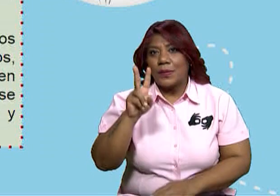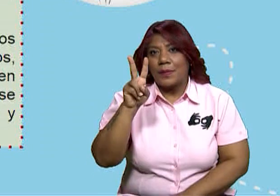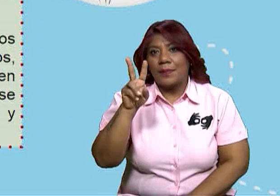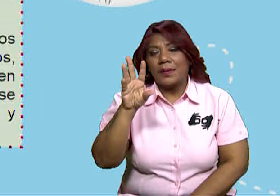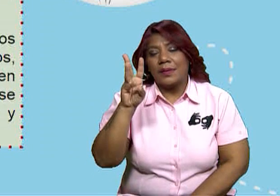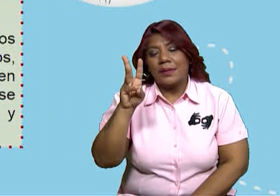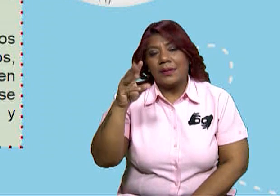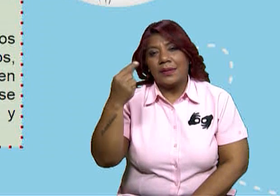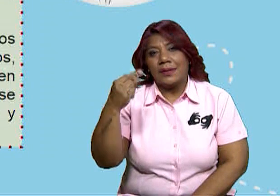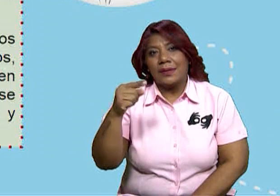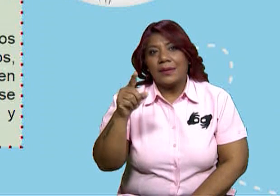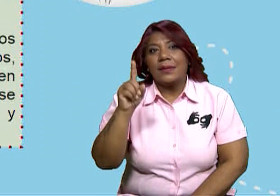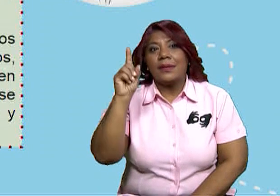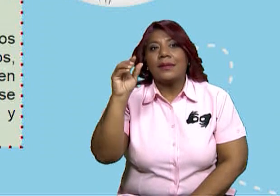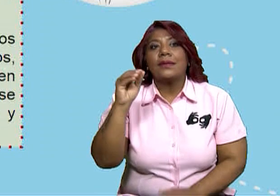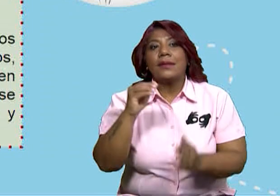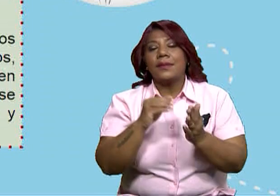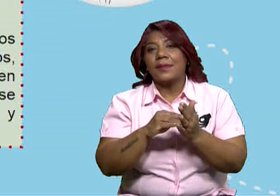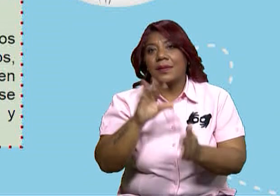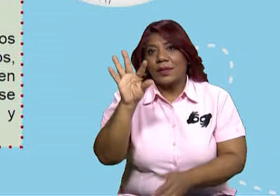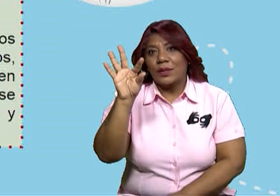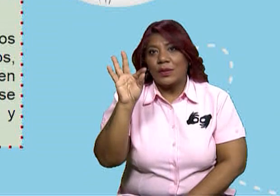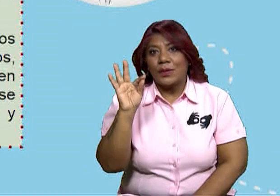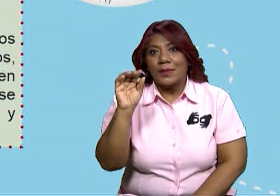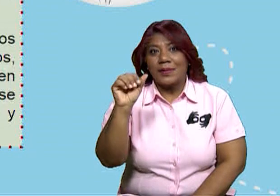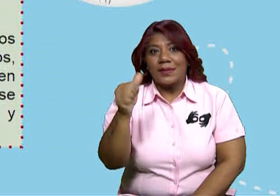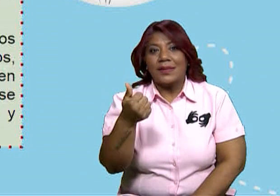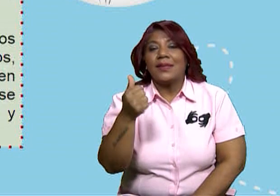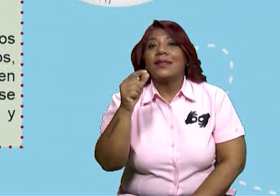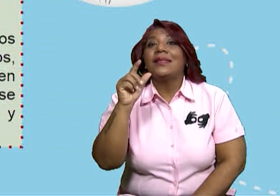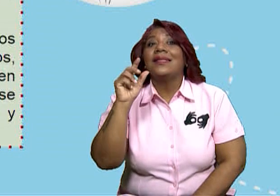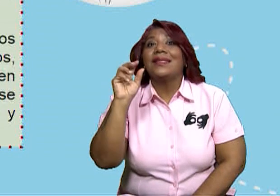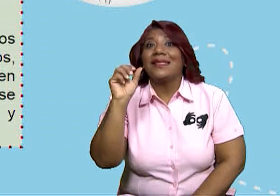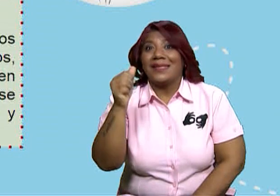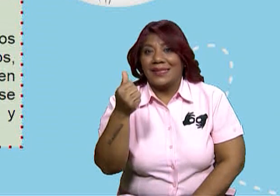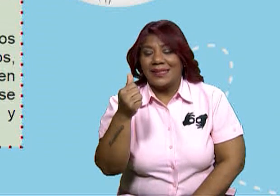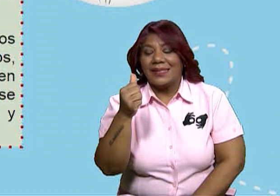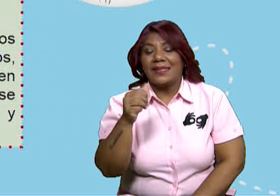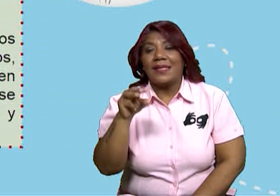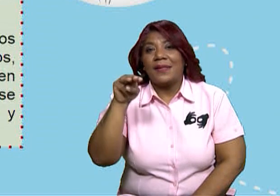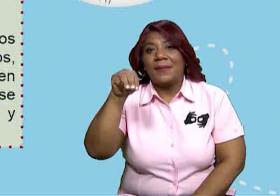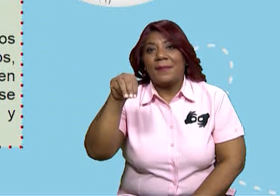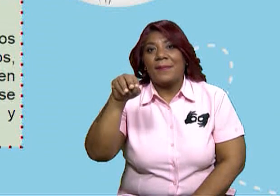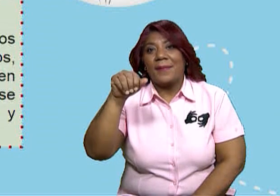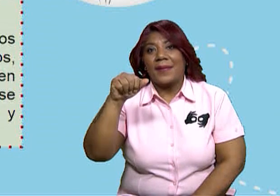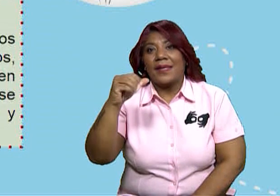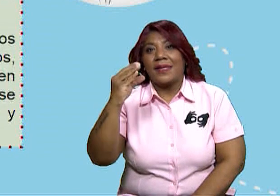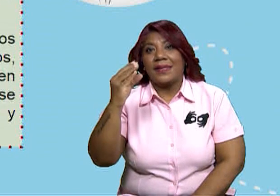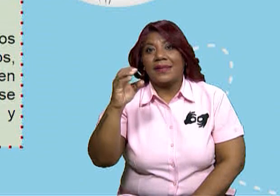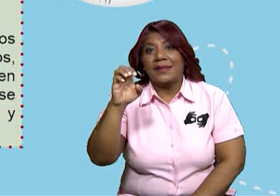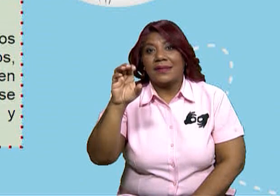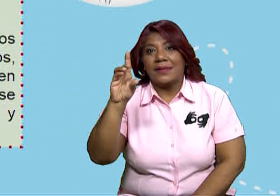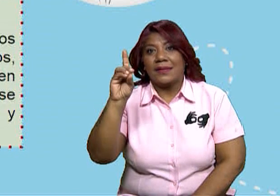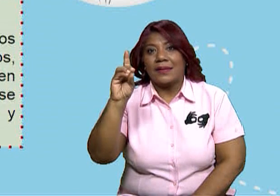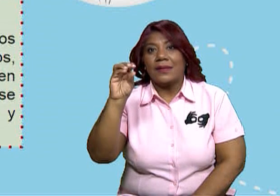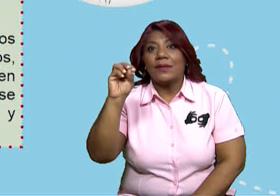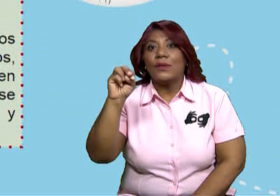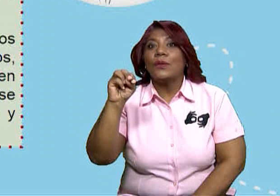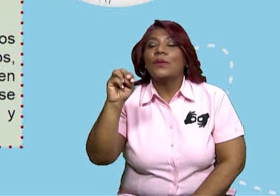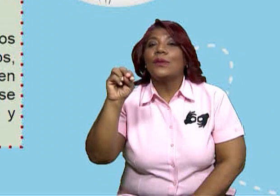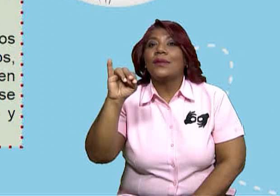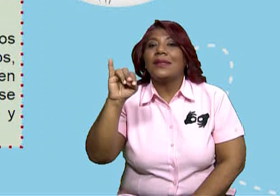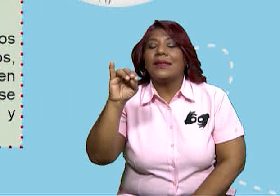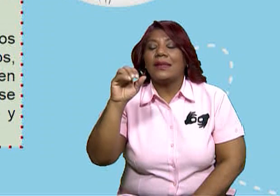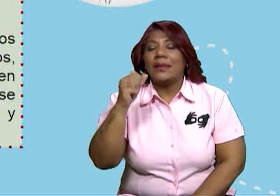de 1910 en Uskup, Macedonia. A los 12 años decidió que su vocación